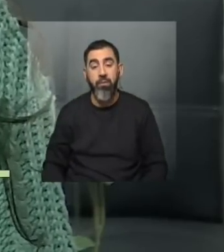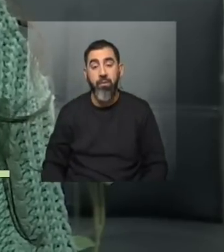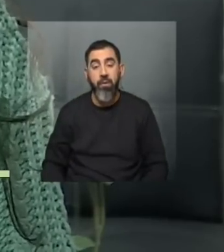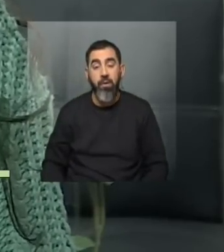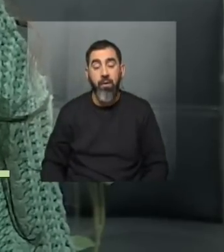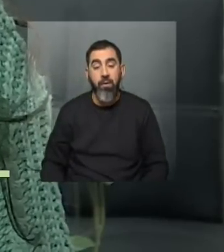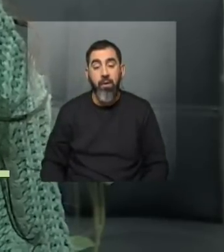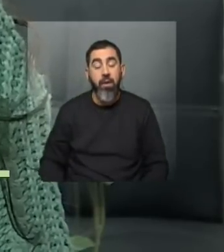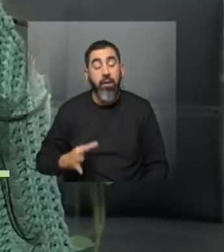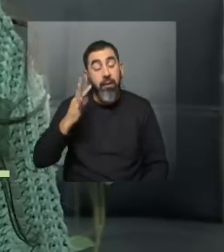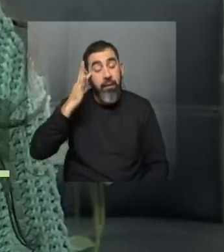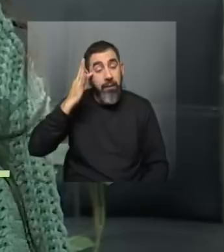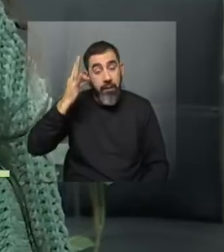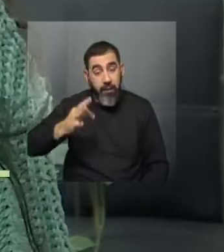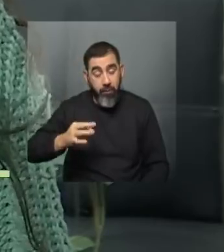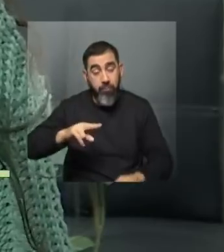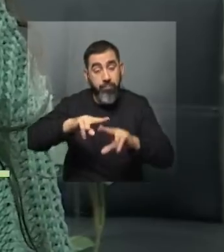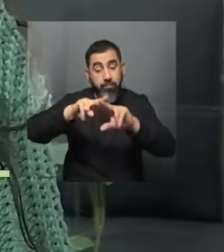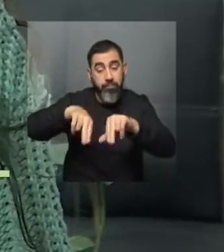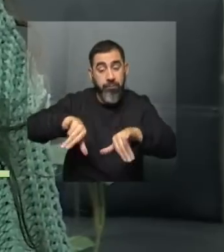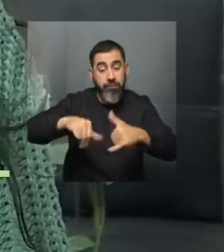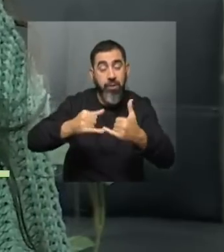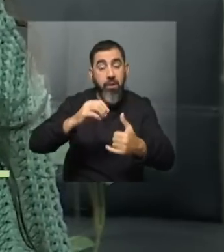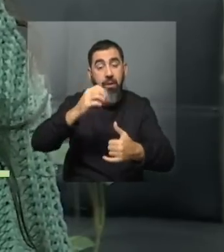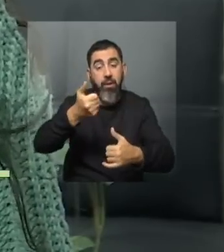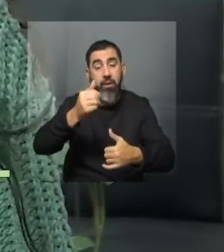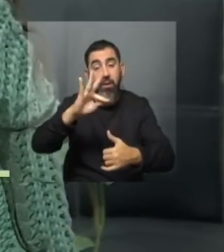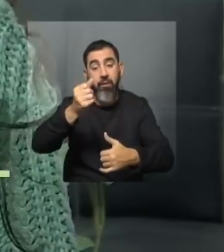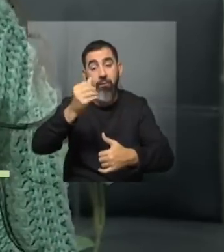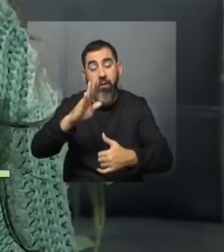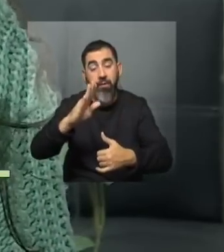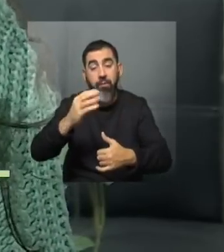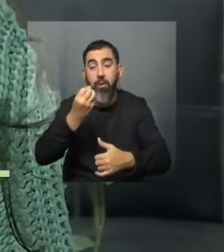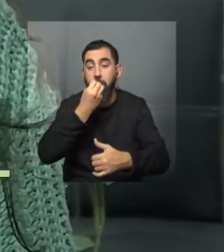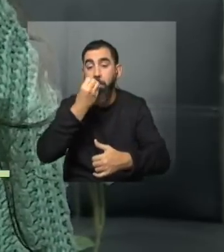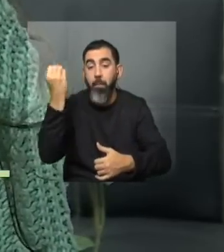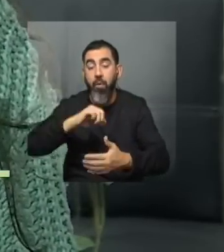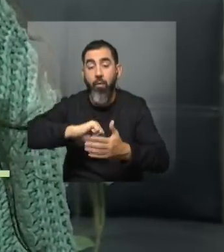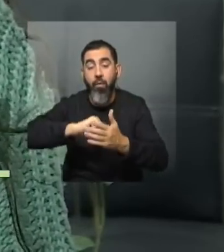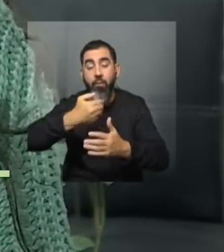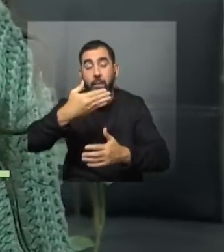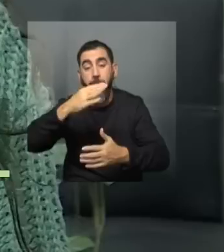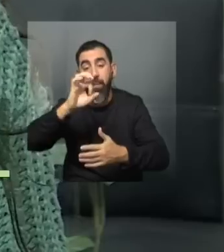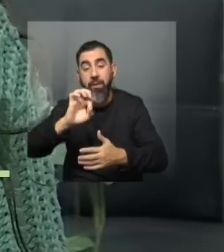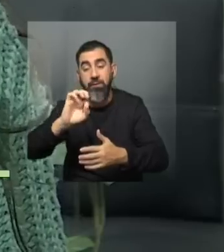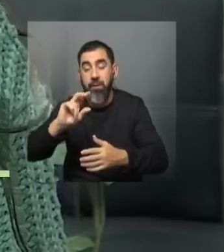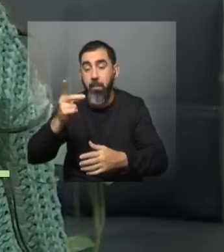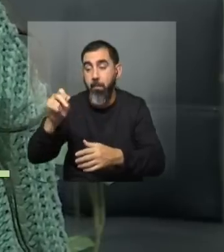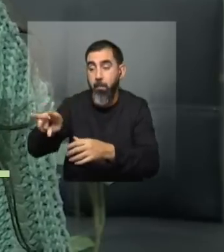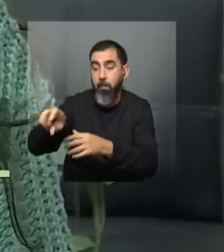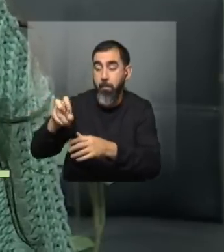Entendemos que la derogación inmediata de la SAFAP lo que logra es la refinanciación del Banco de Previsión Social de forma